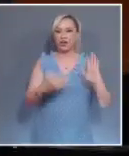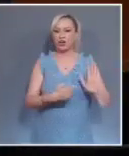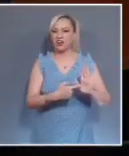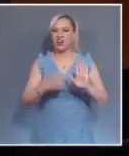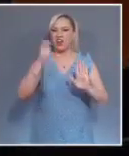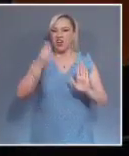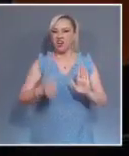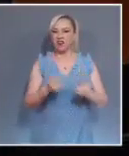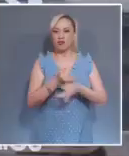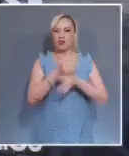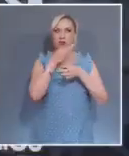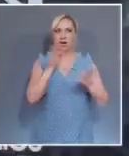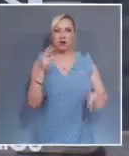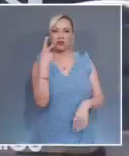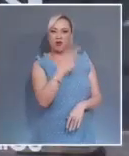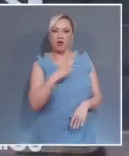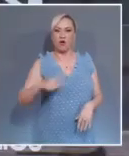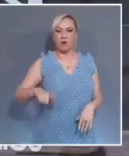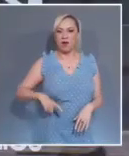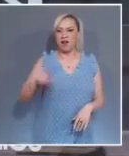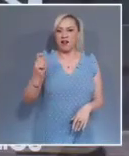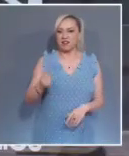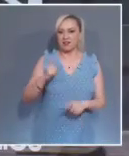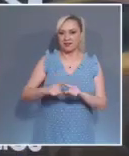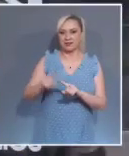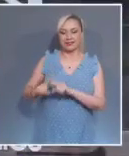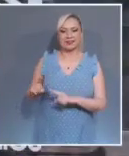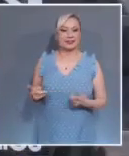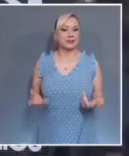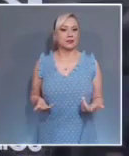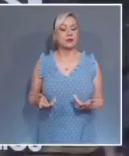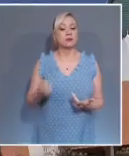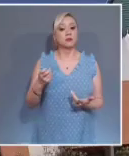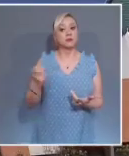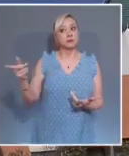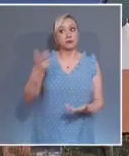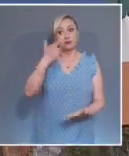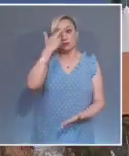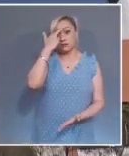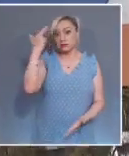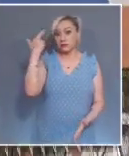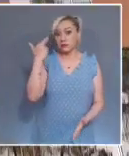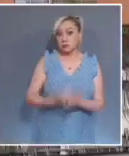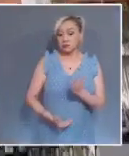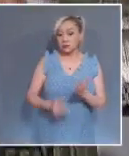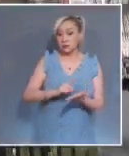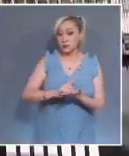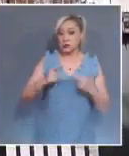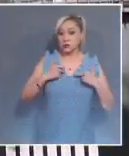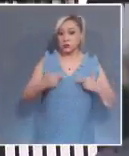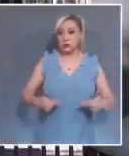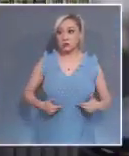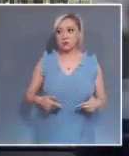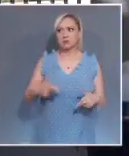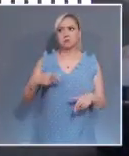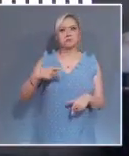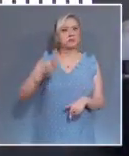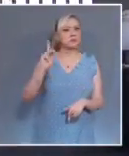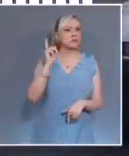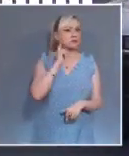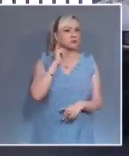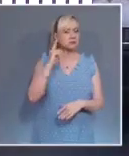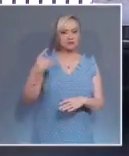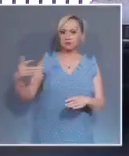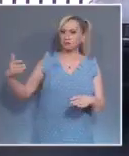facultad del INAI para calificar la existencia de violaciones graves a derechos humanos no invade las atribuciones de la Comisión Nacional